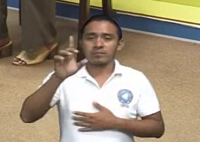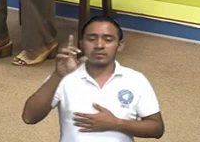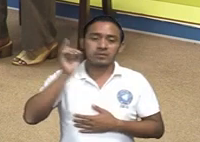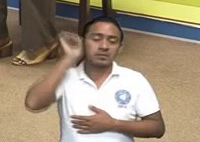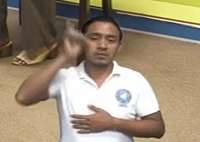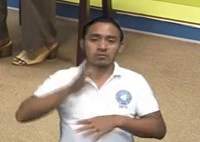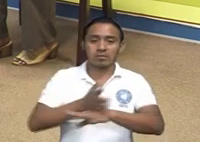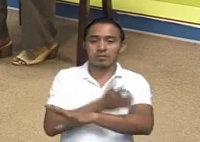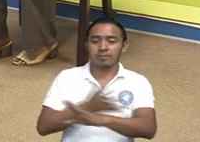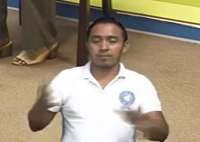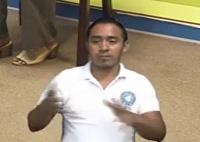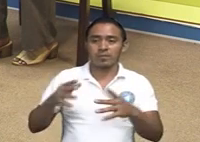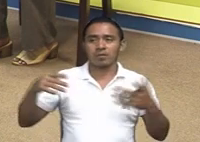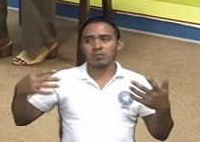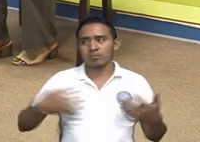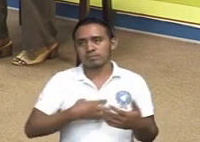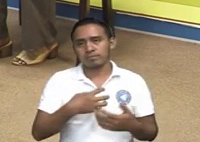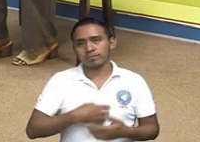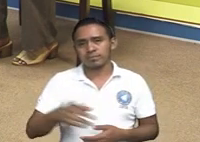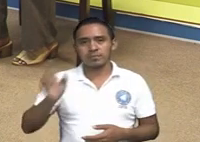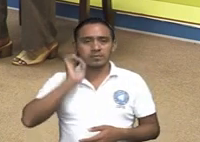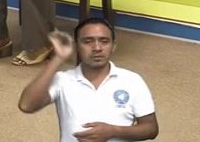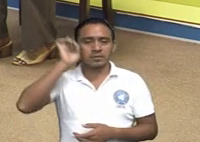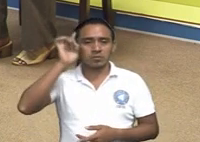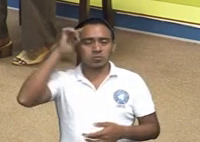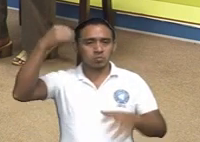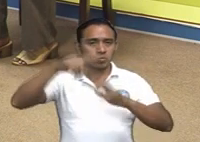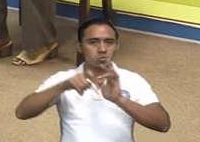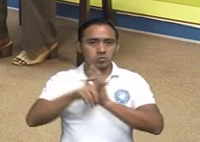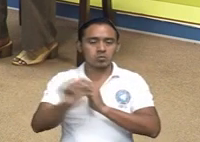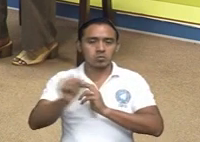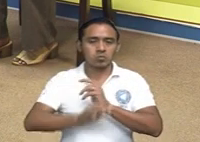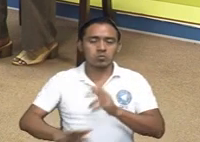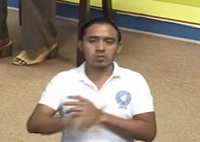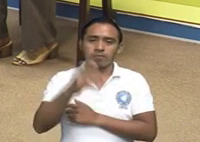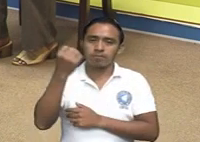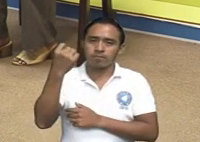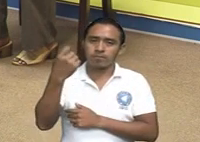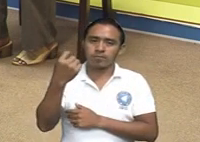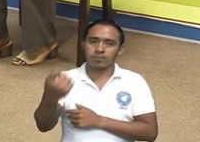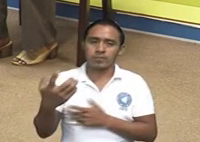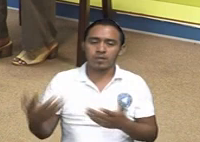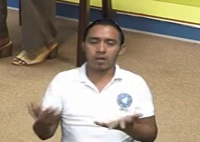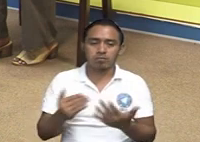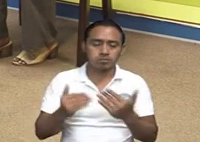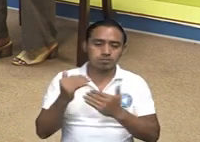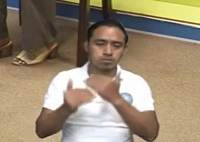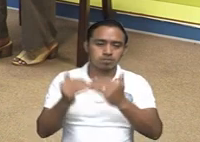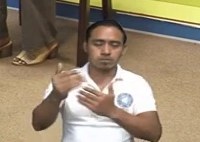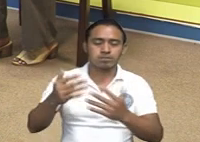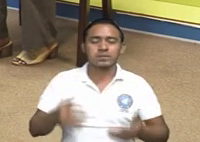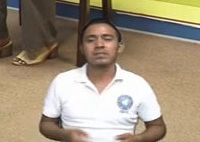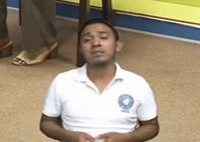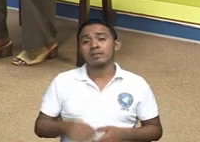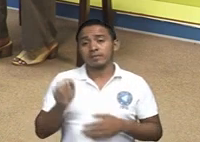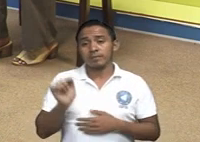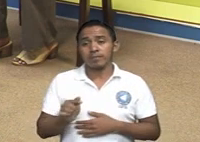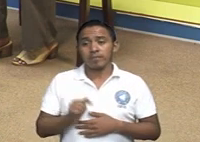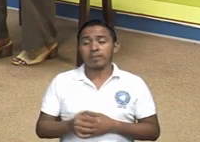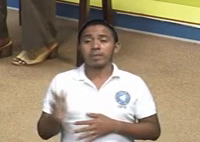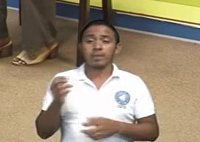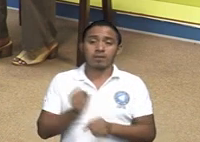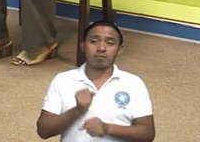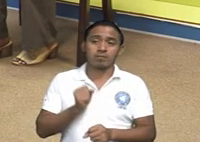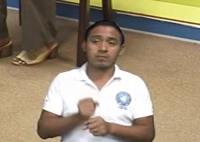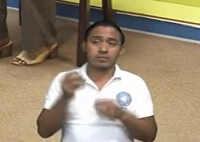desarrollándose antes, con un desarrollo psicosocial que todavía le falta avance. Entonces ahí tenemos que